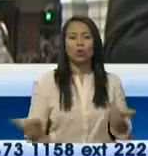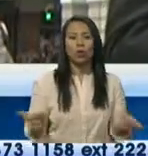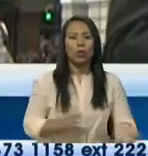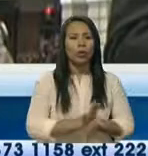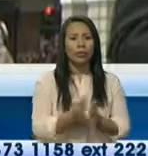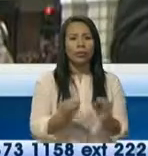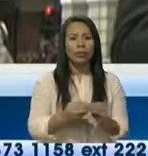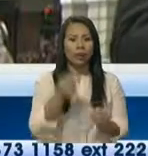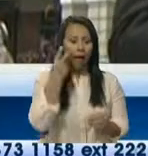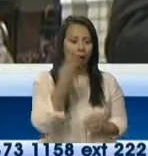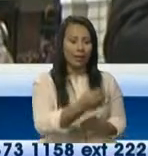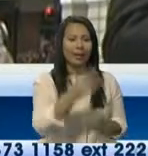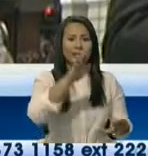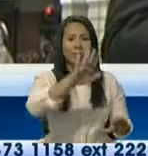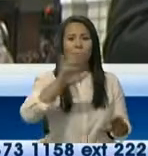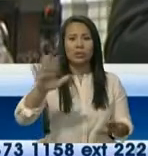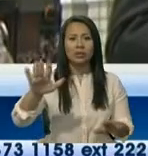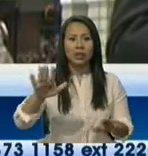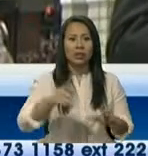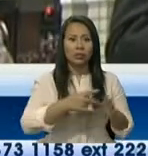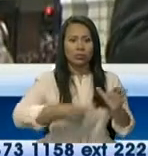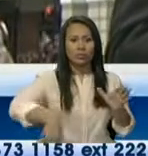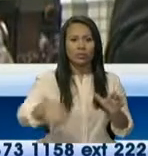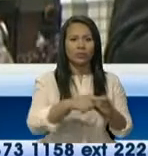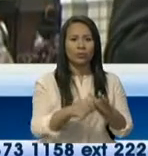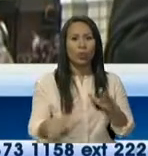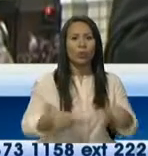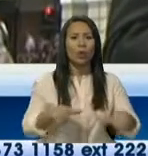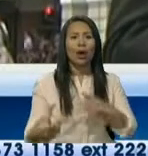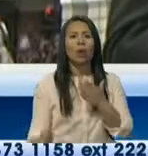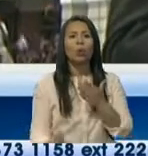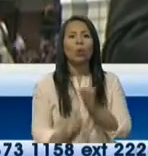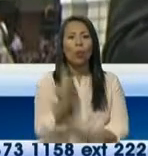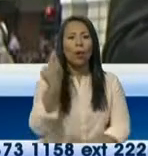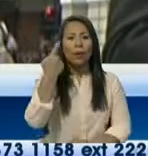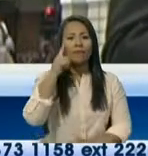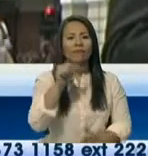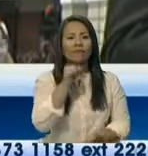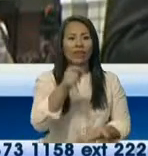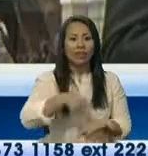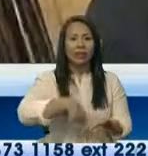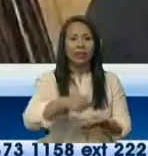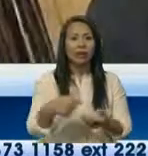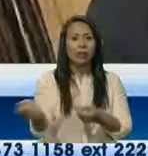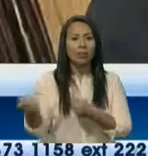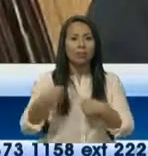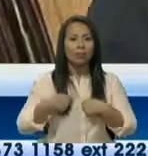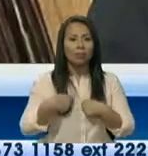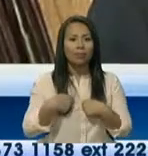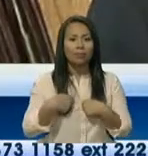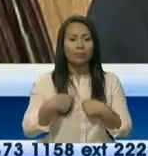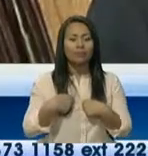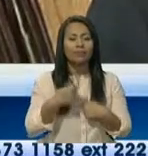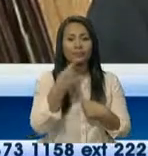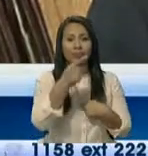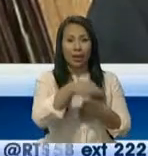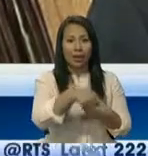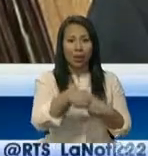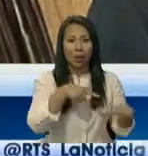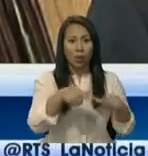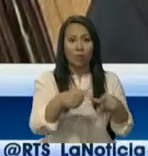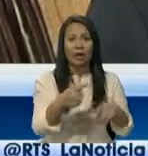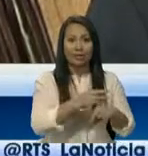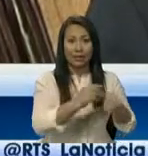tras identificar 55 cercos y 15 estructuras nuevas para habitar sin autorización alguna. En esos sectores no habitaba